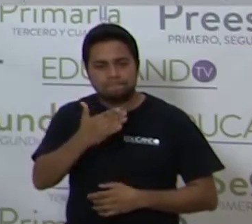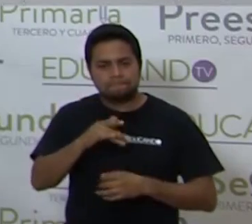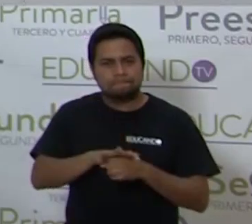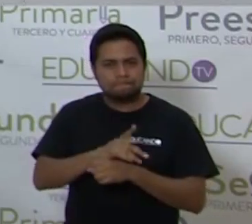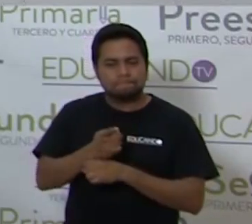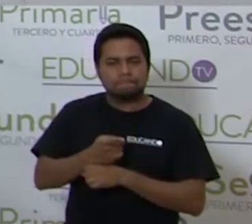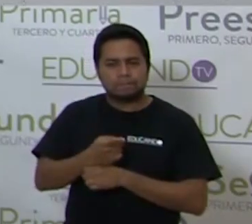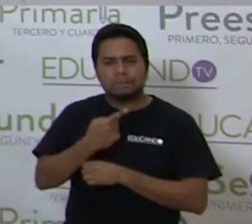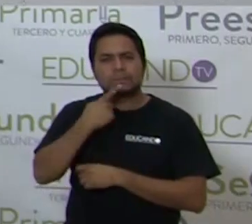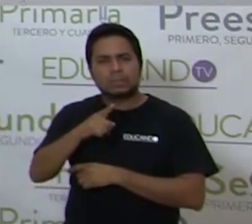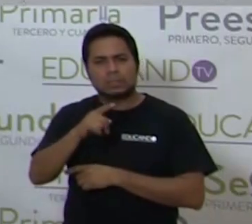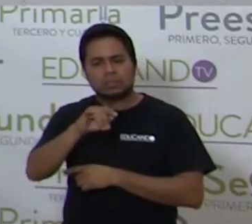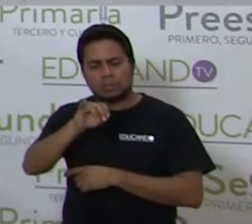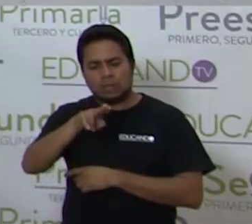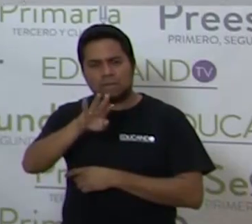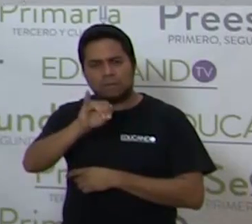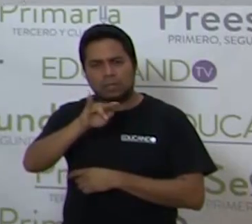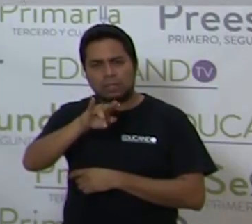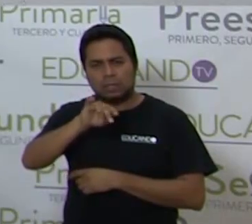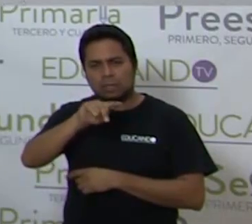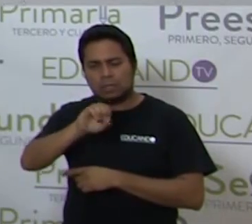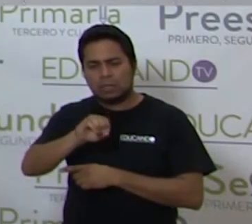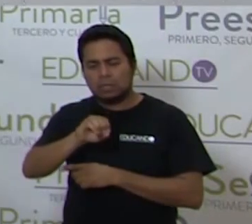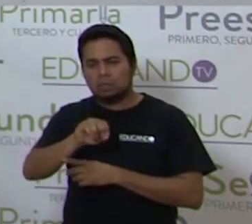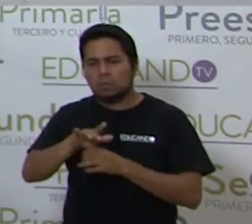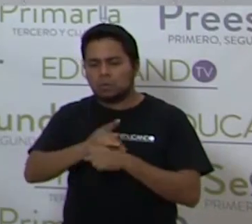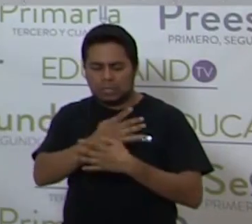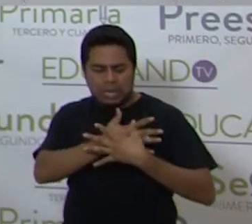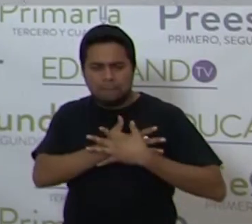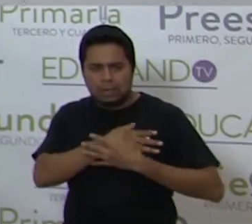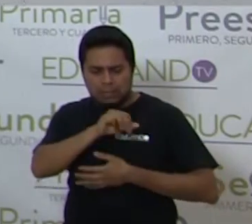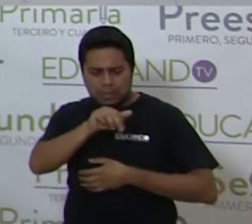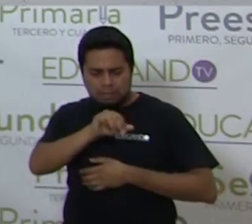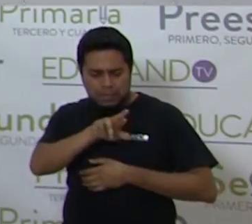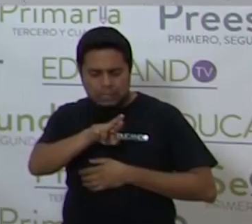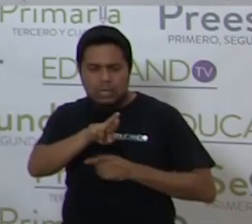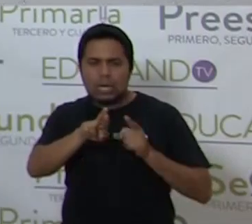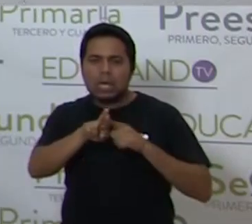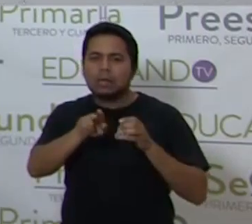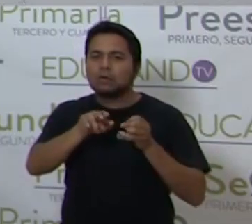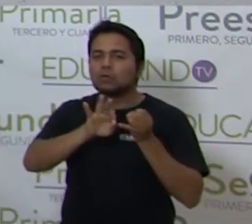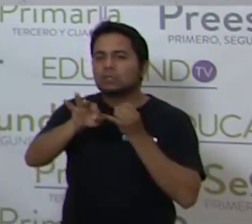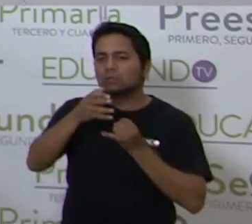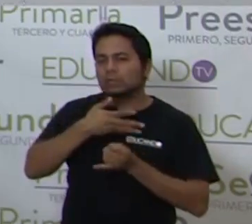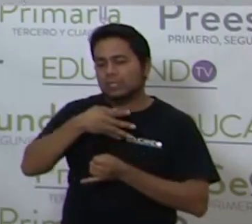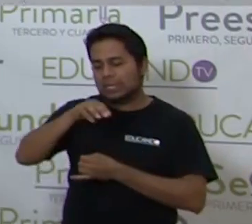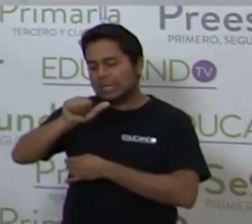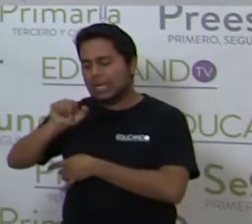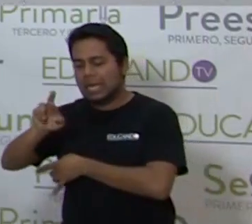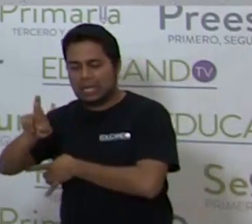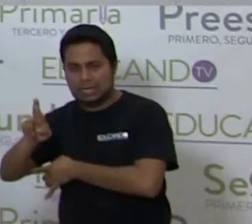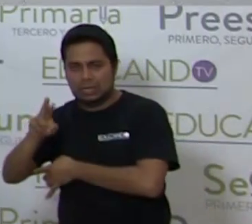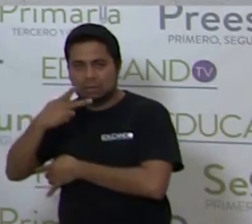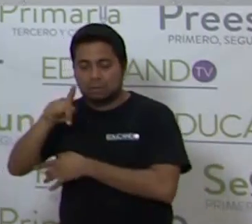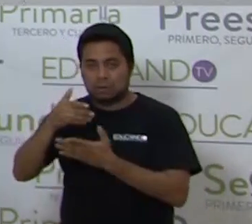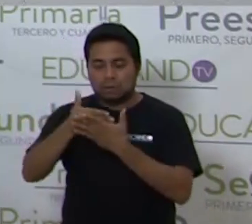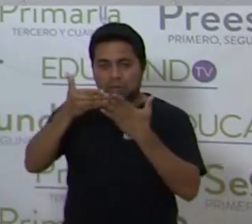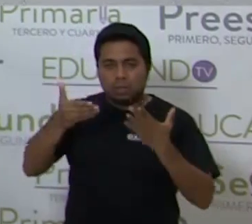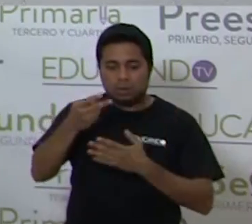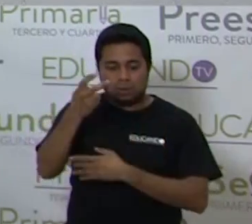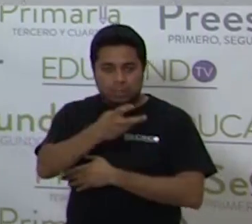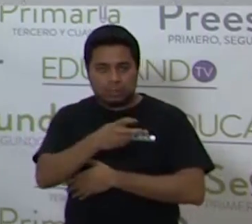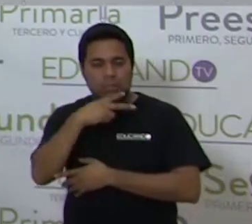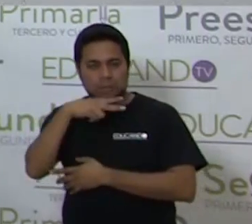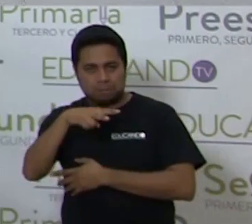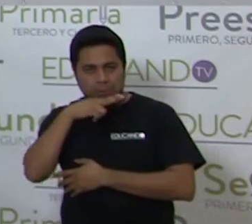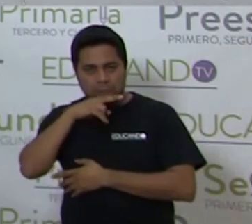sabemos que es infinitivo? Porque termina o tiene la terminación en ar. Pero ahora, este infinitivo